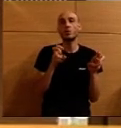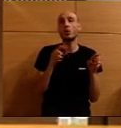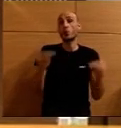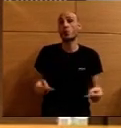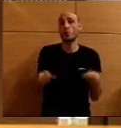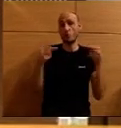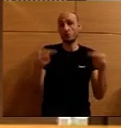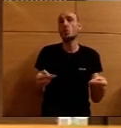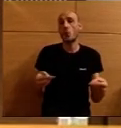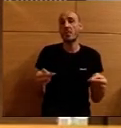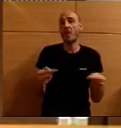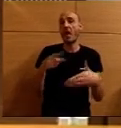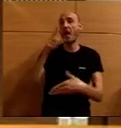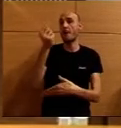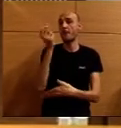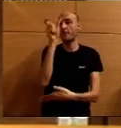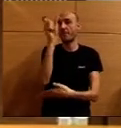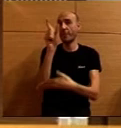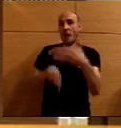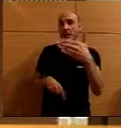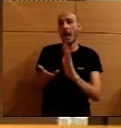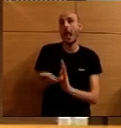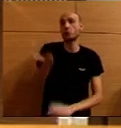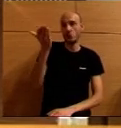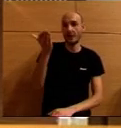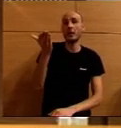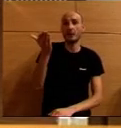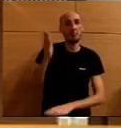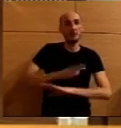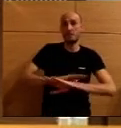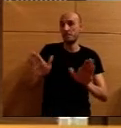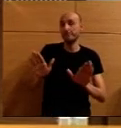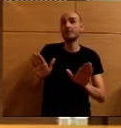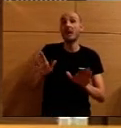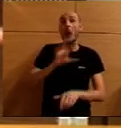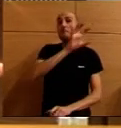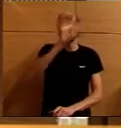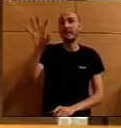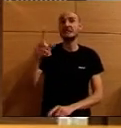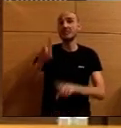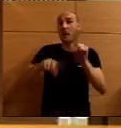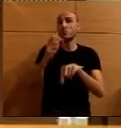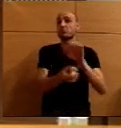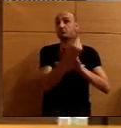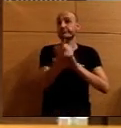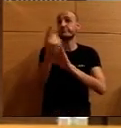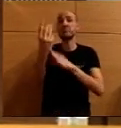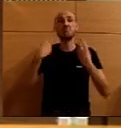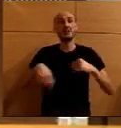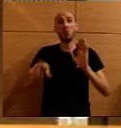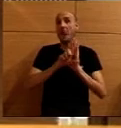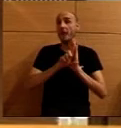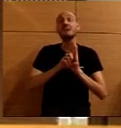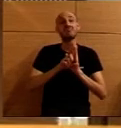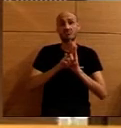aumentar el precio del alquiler, como ya ha ocurrido en otros países que han querido poner en marcha este tipo de